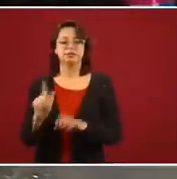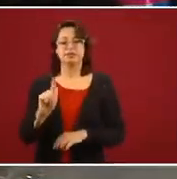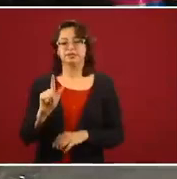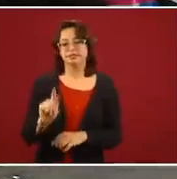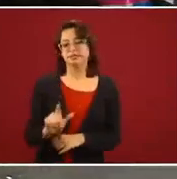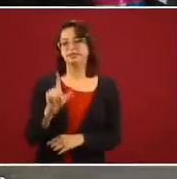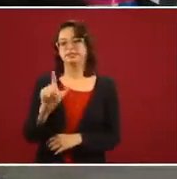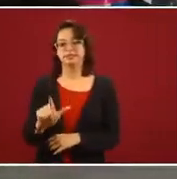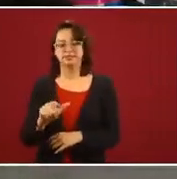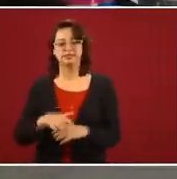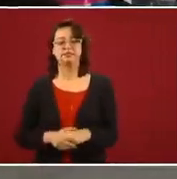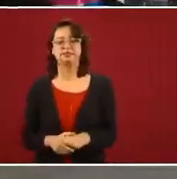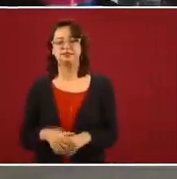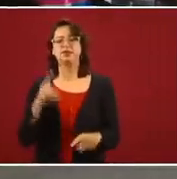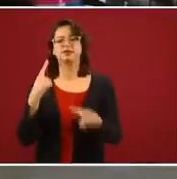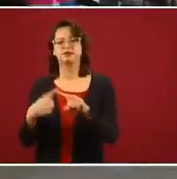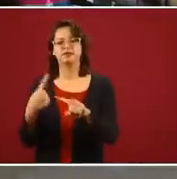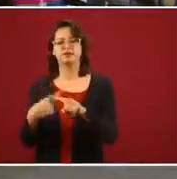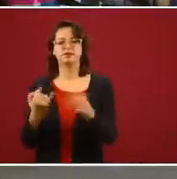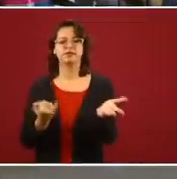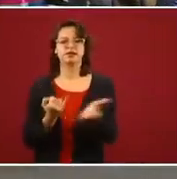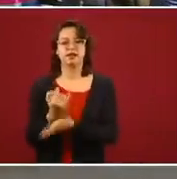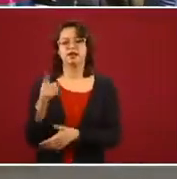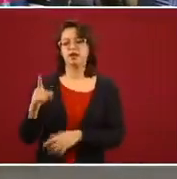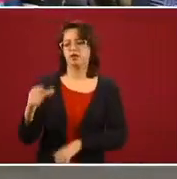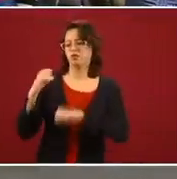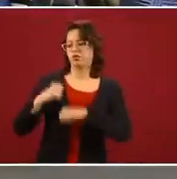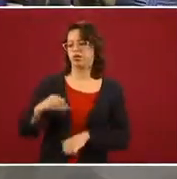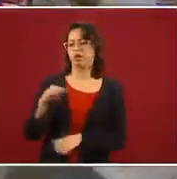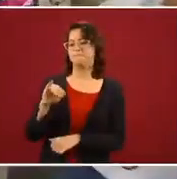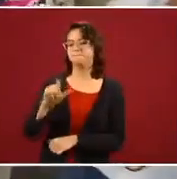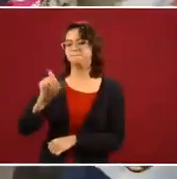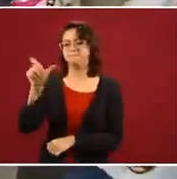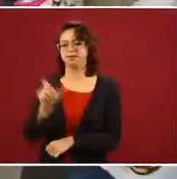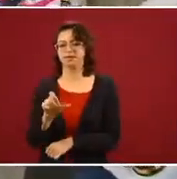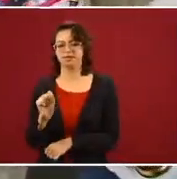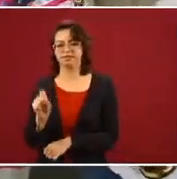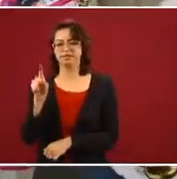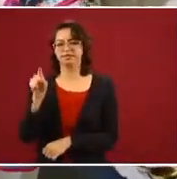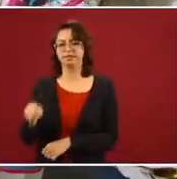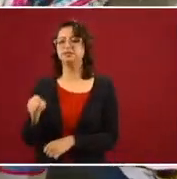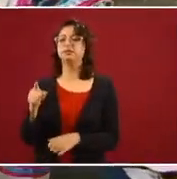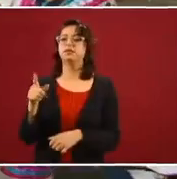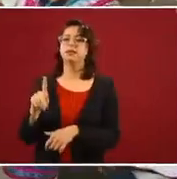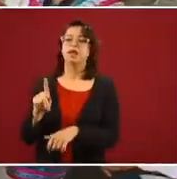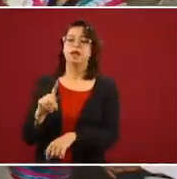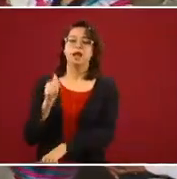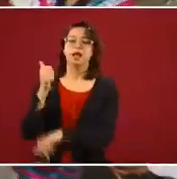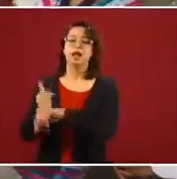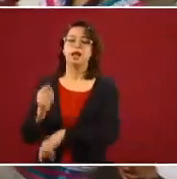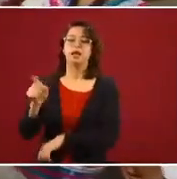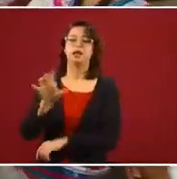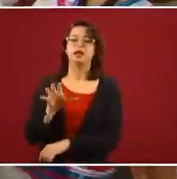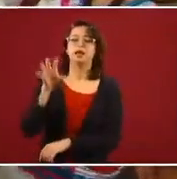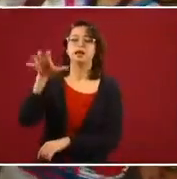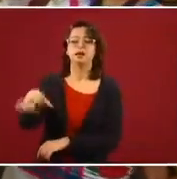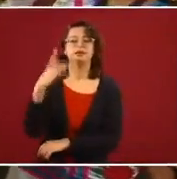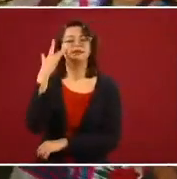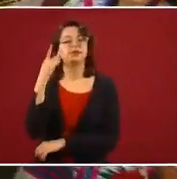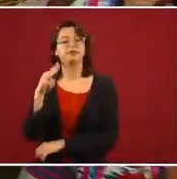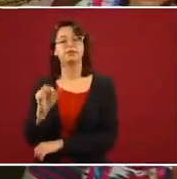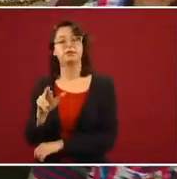por decisión de las autoridades mijes y establecido en la comunidad de Santa María